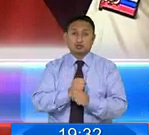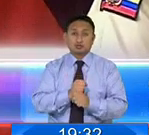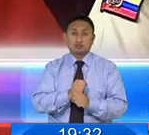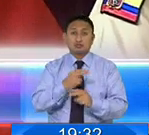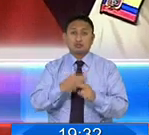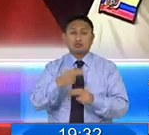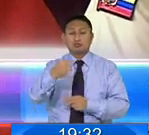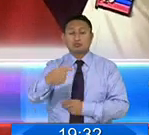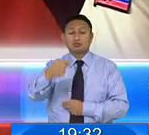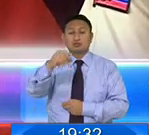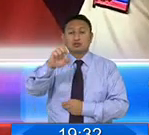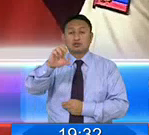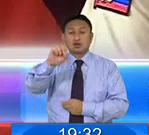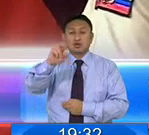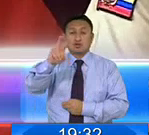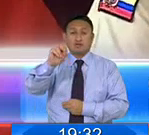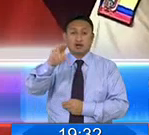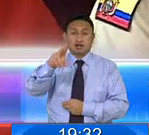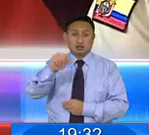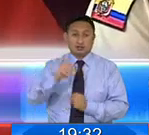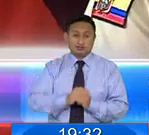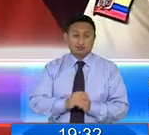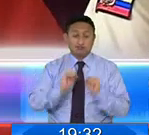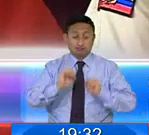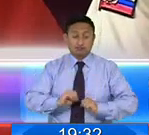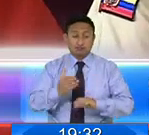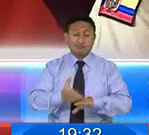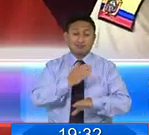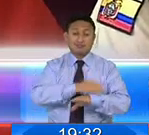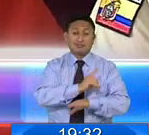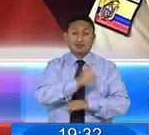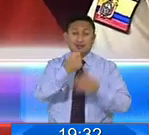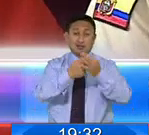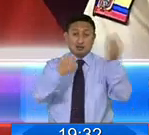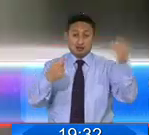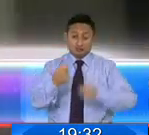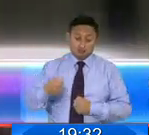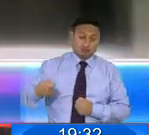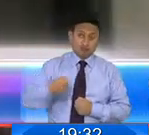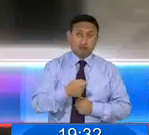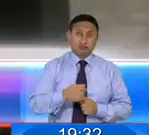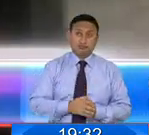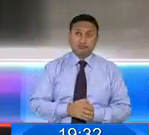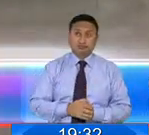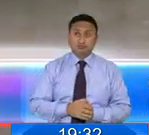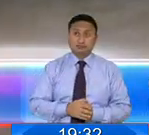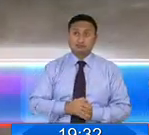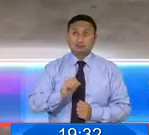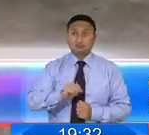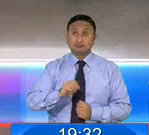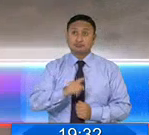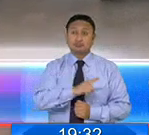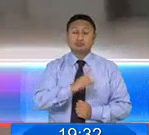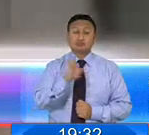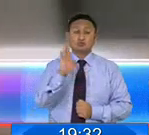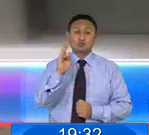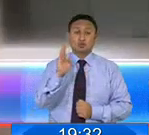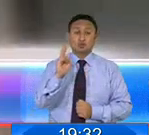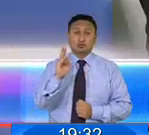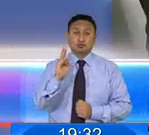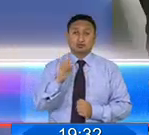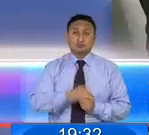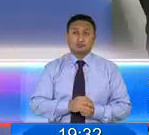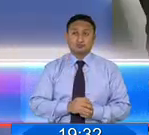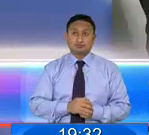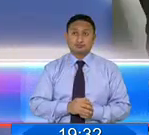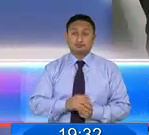nombre Giovanna P., la misma que había sido victimada con un arma blanca. En este hecho violento, al parecer el victimario fue su esposo